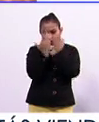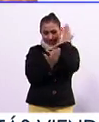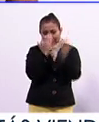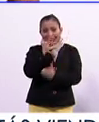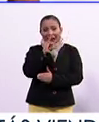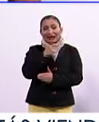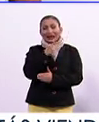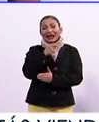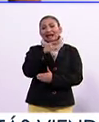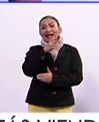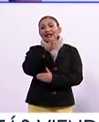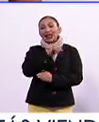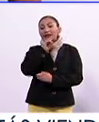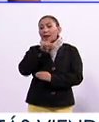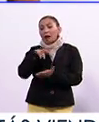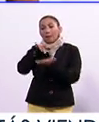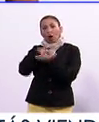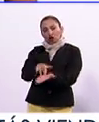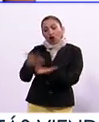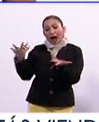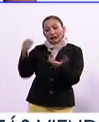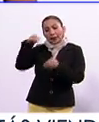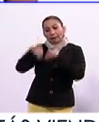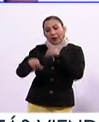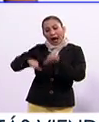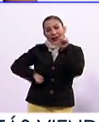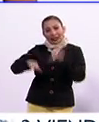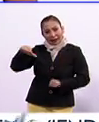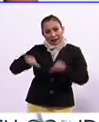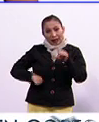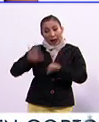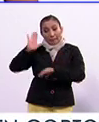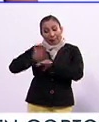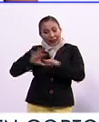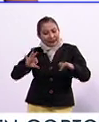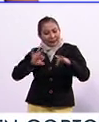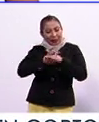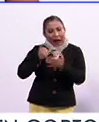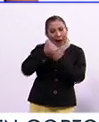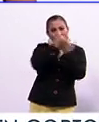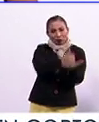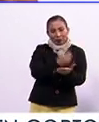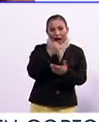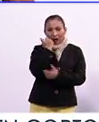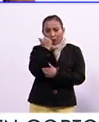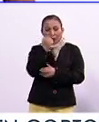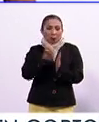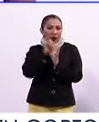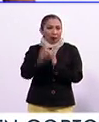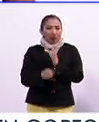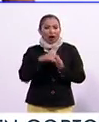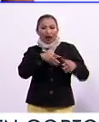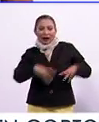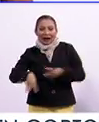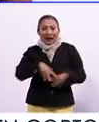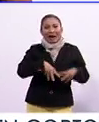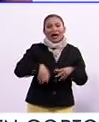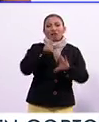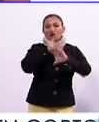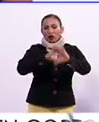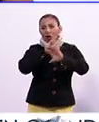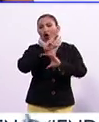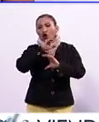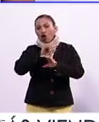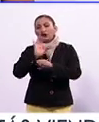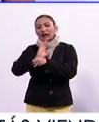que se impartían. Fomentó y apoyó la realización de actividades extracurriculares para los alumnos, como la estudiantina, el coro,